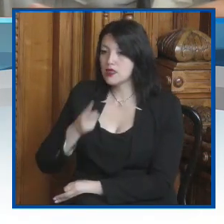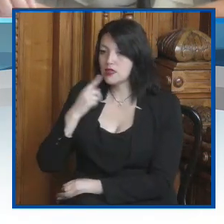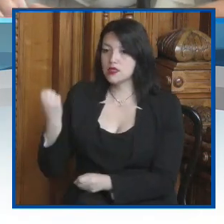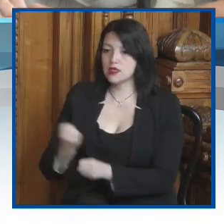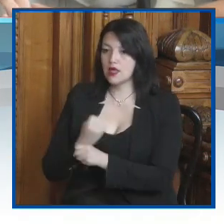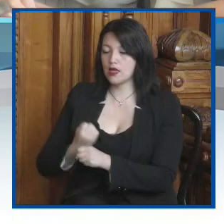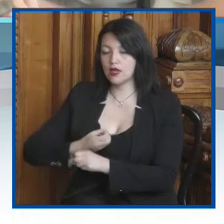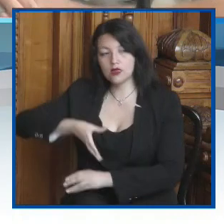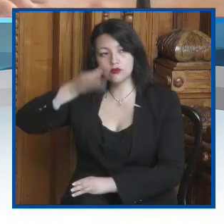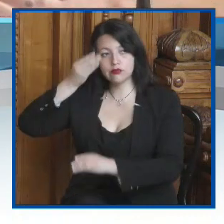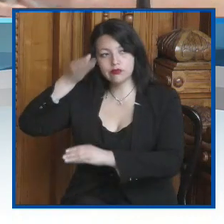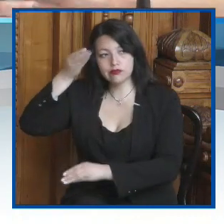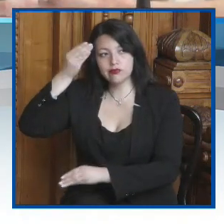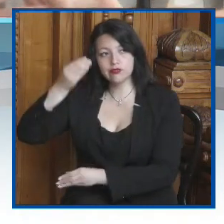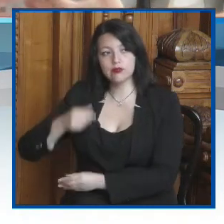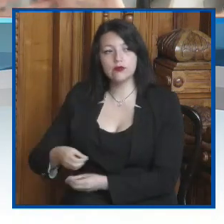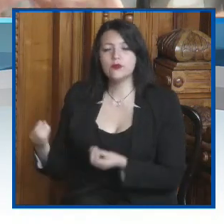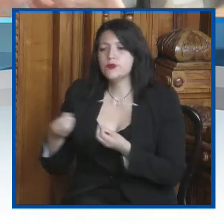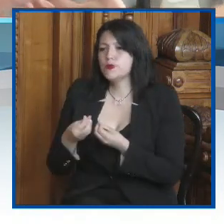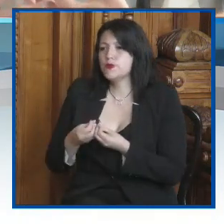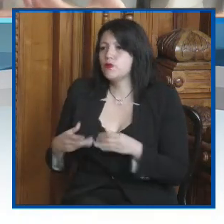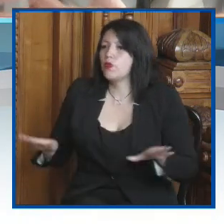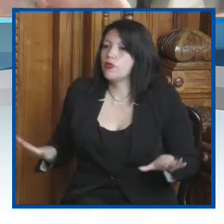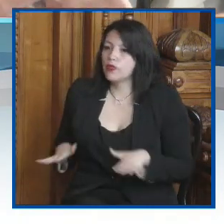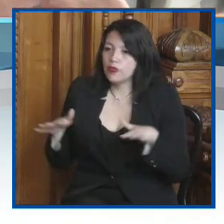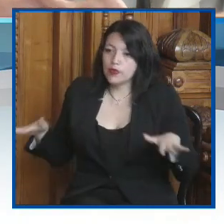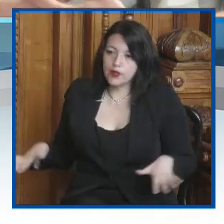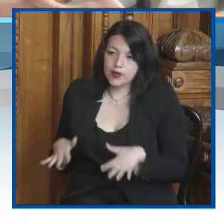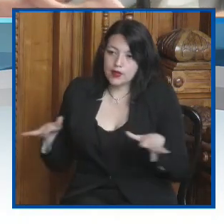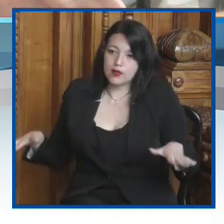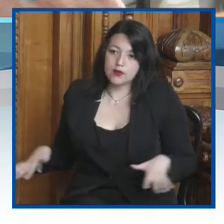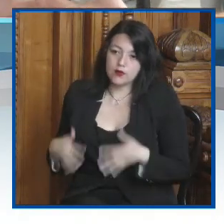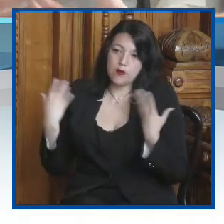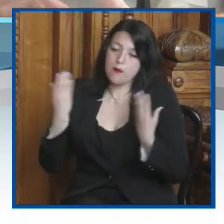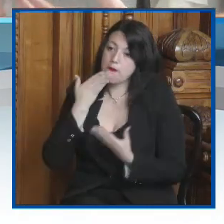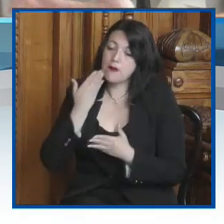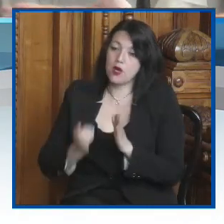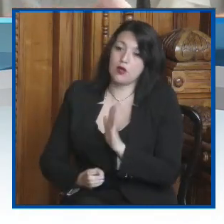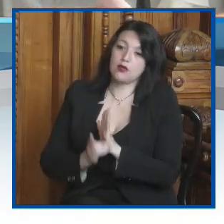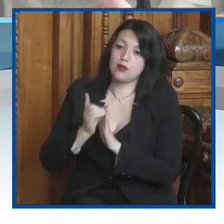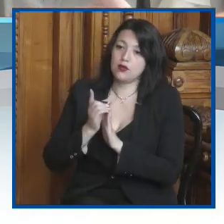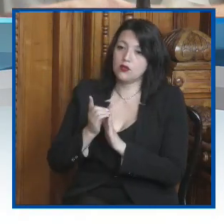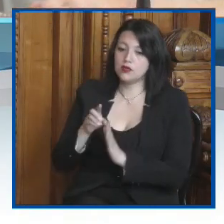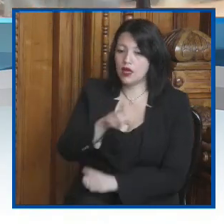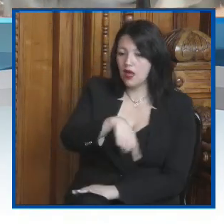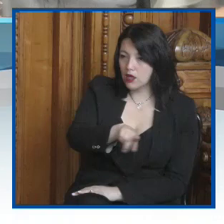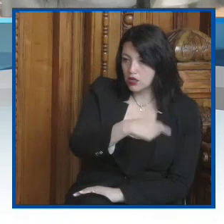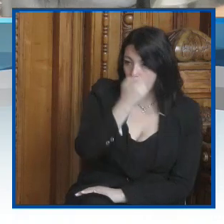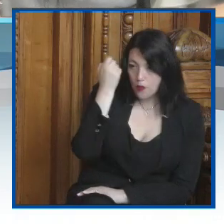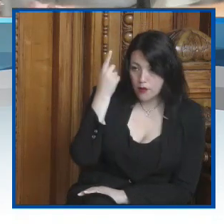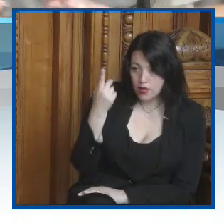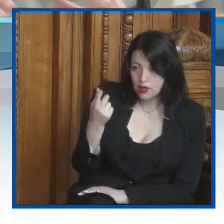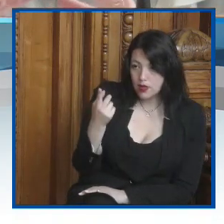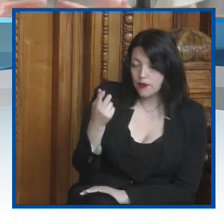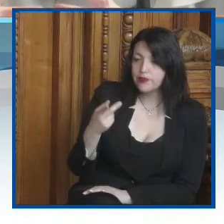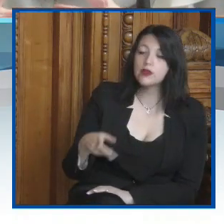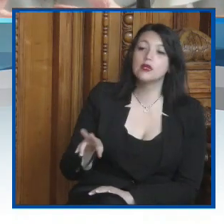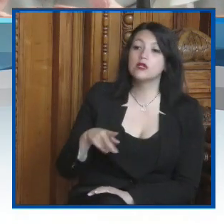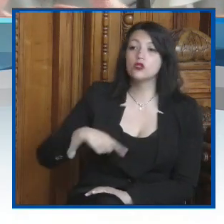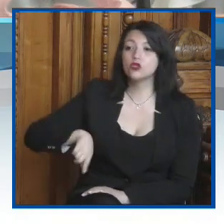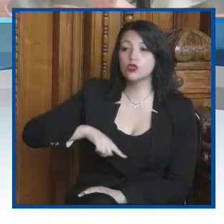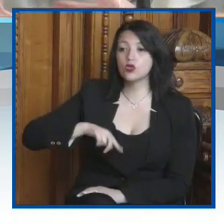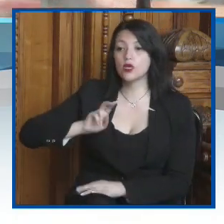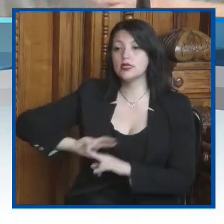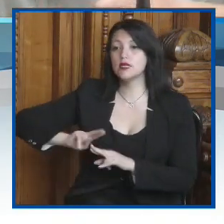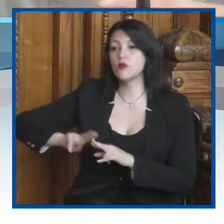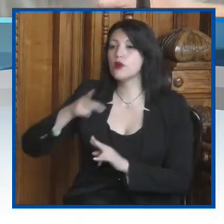juzgado de argumentación. Digo, todo este esfuerzo que nosotros estamos haciendo para que nos comprendan, ¿efectivamente nos comprenden? Entonces ahí lo que hicimos